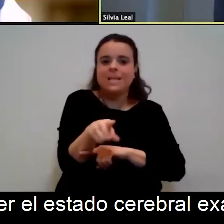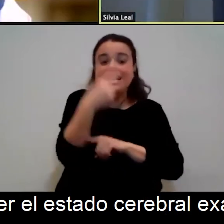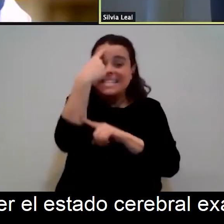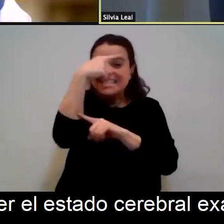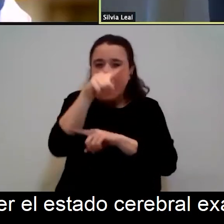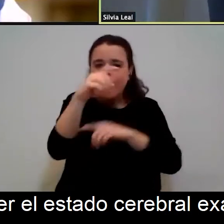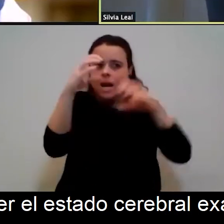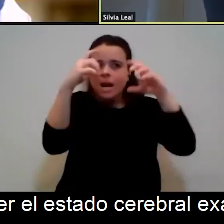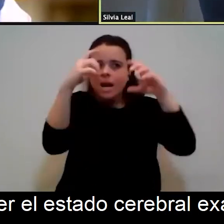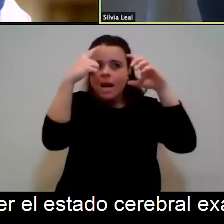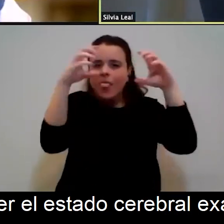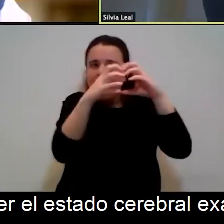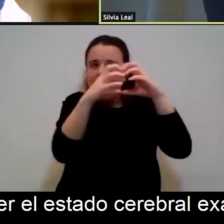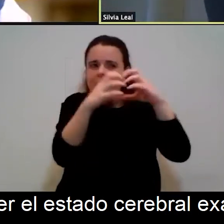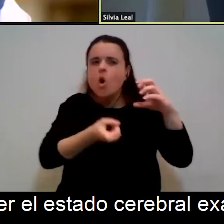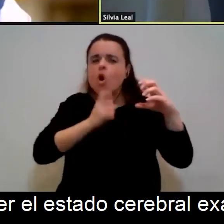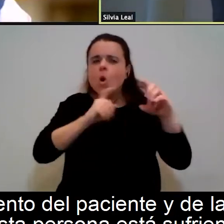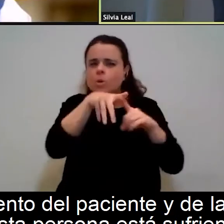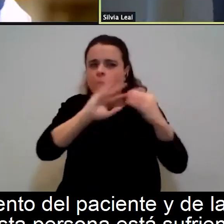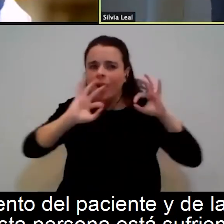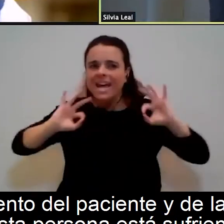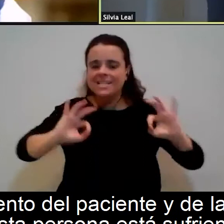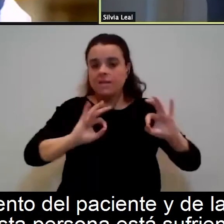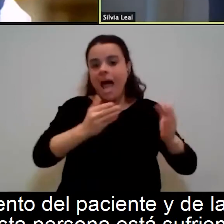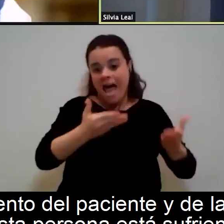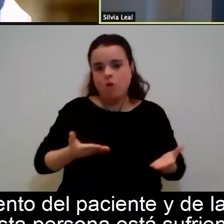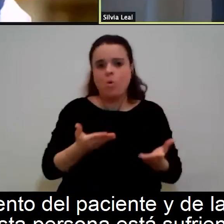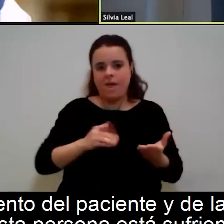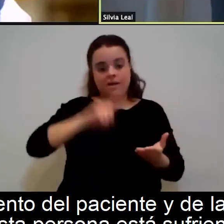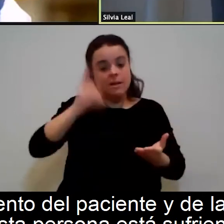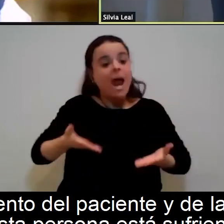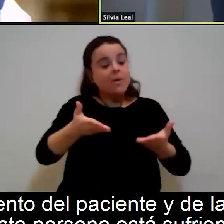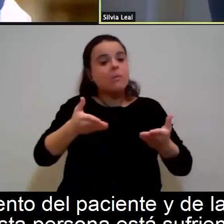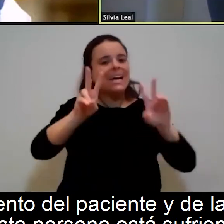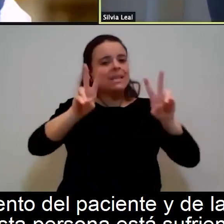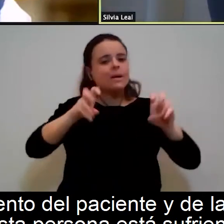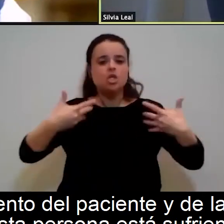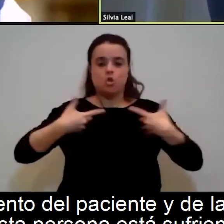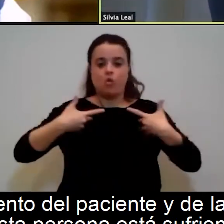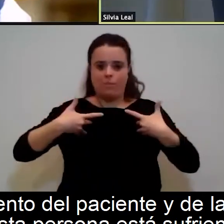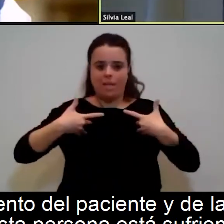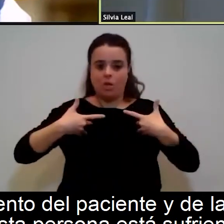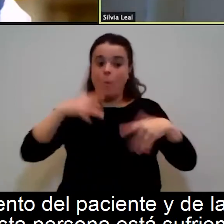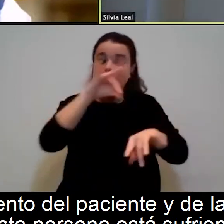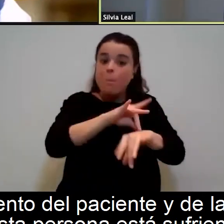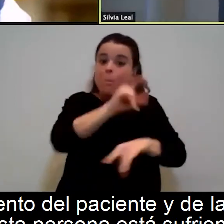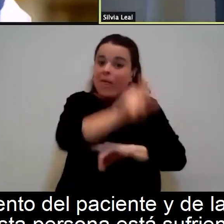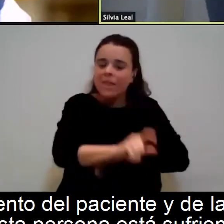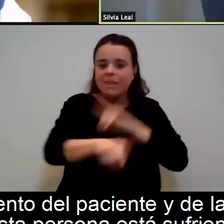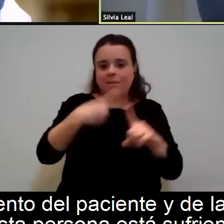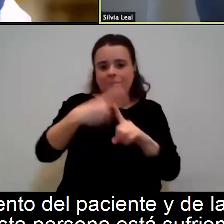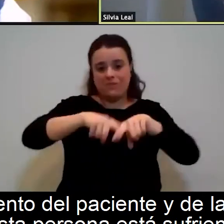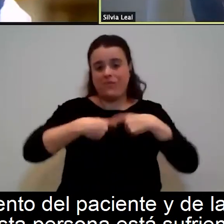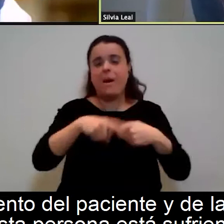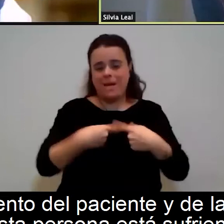cerebral exactamente cuál es. Y de cara al sufrimiento del paciente y también de las familias, esto es algo muy importante, saber si esta persona, por ejemplo,